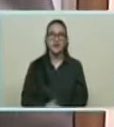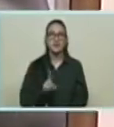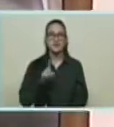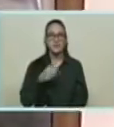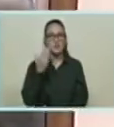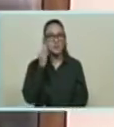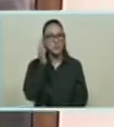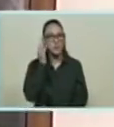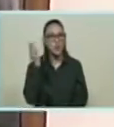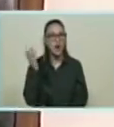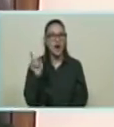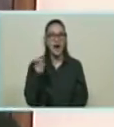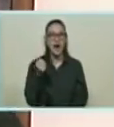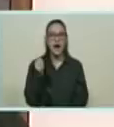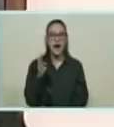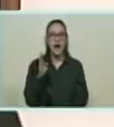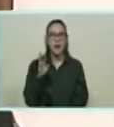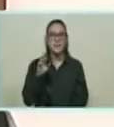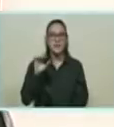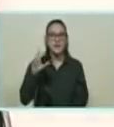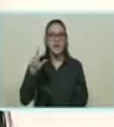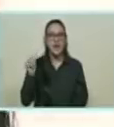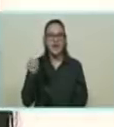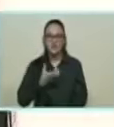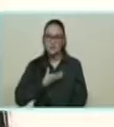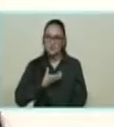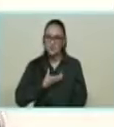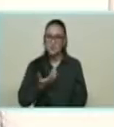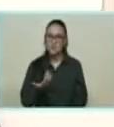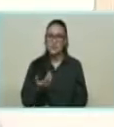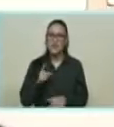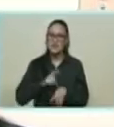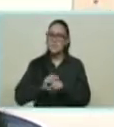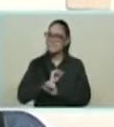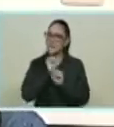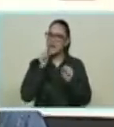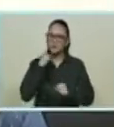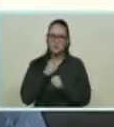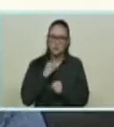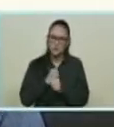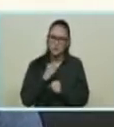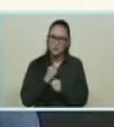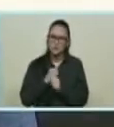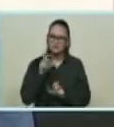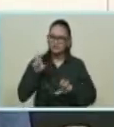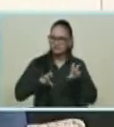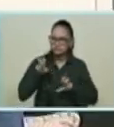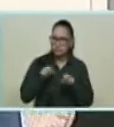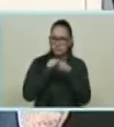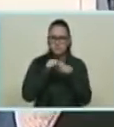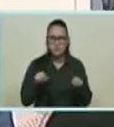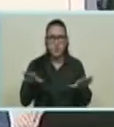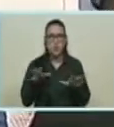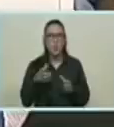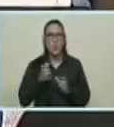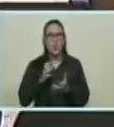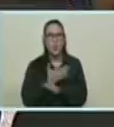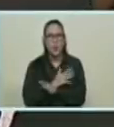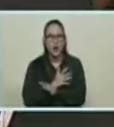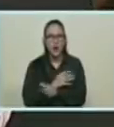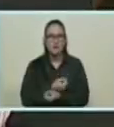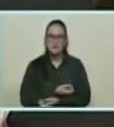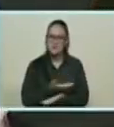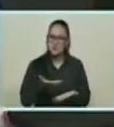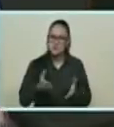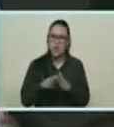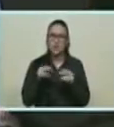compañera Gabriela para que hable en nombre de todos los alcaldes. Desde temprano hemos estado, presidente, trabajando, chequeando cómo estuvo la distribución de los juguetes que usted